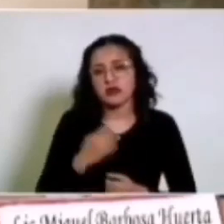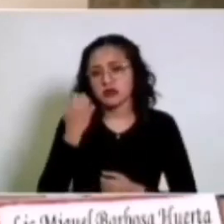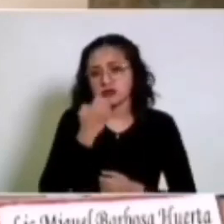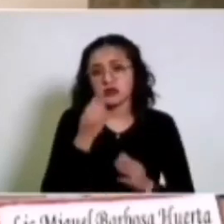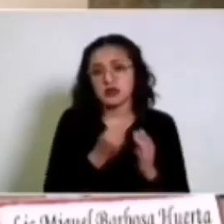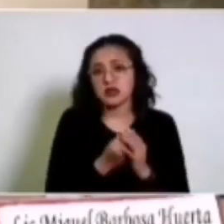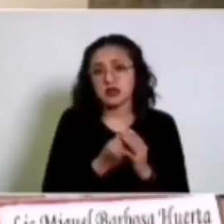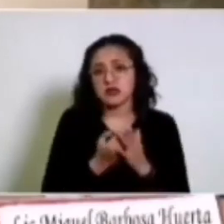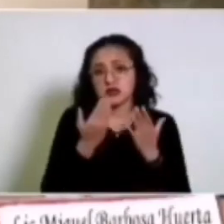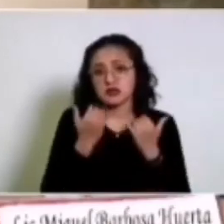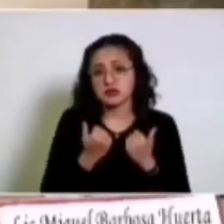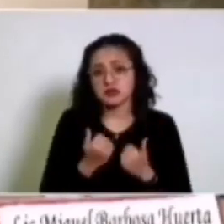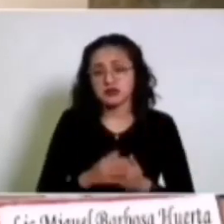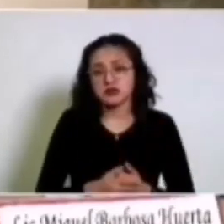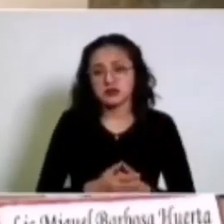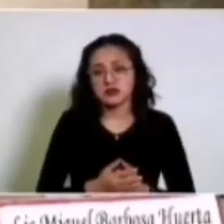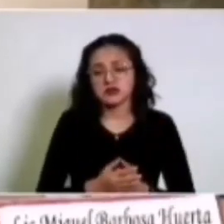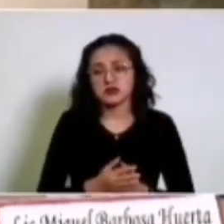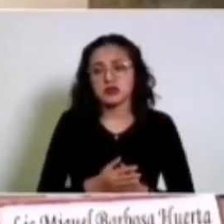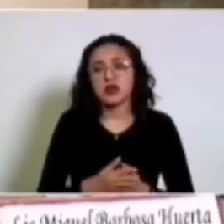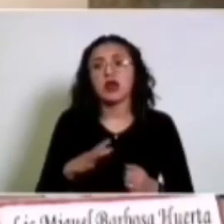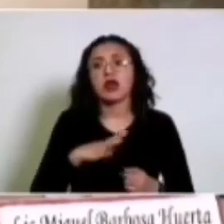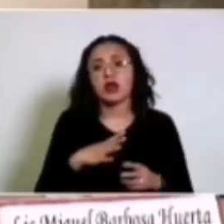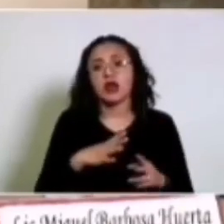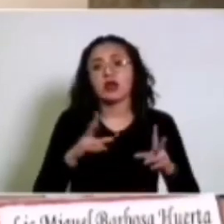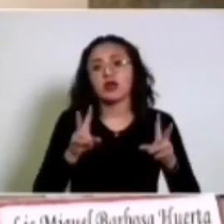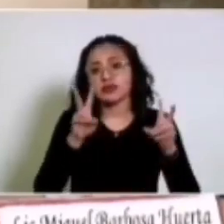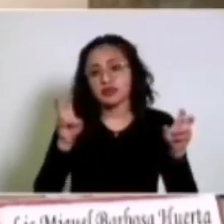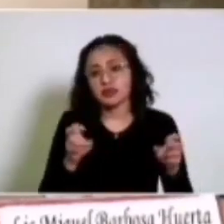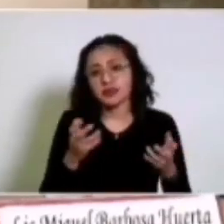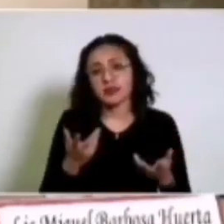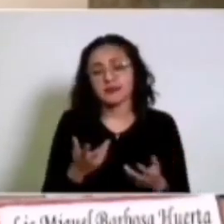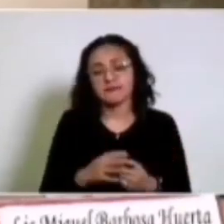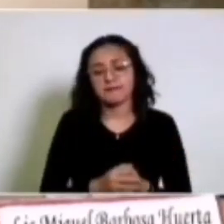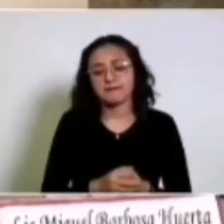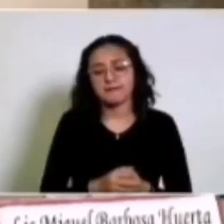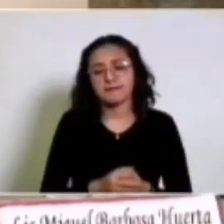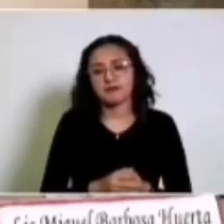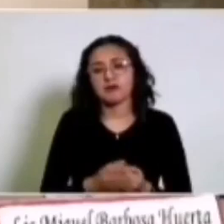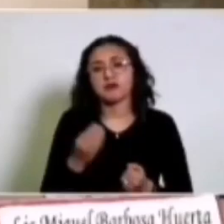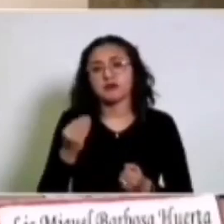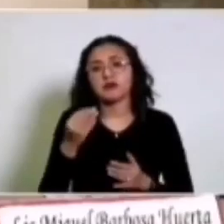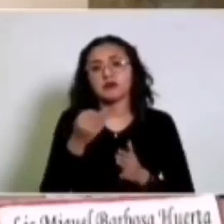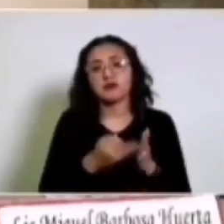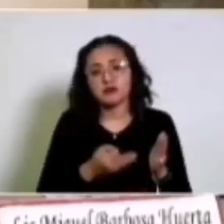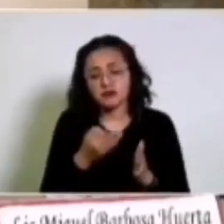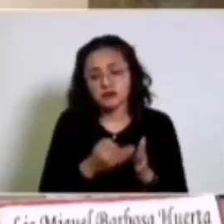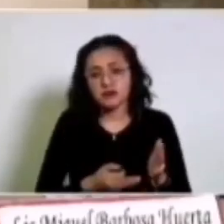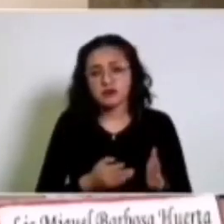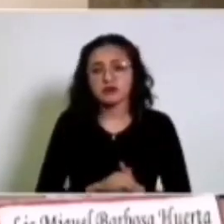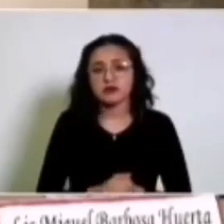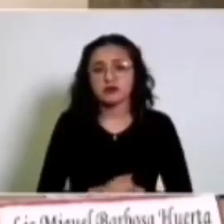clases. Y hay un tema de muchas faltas.